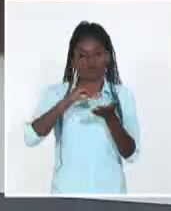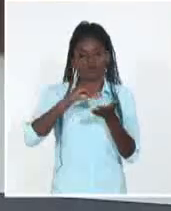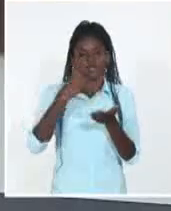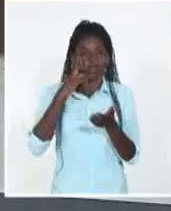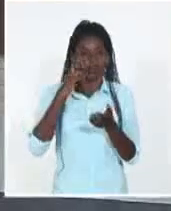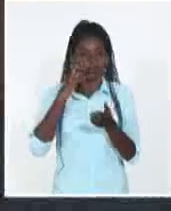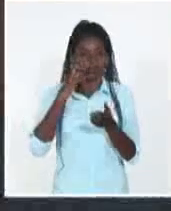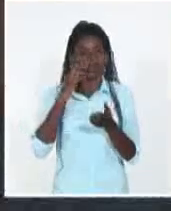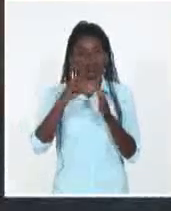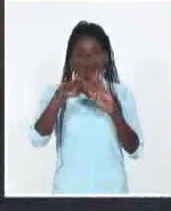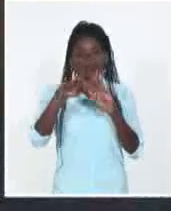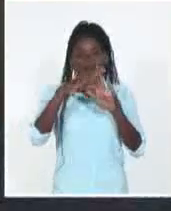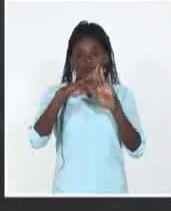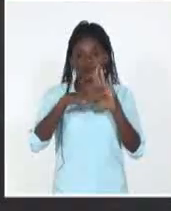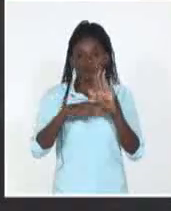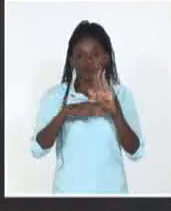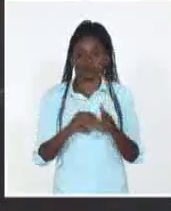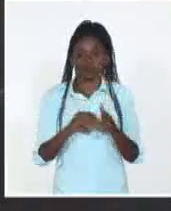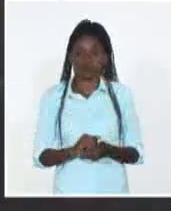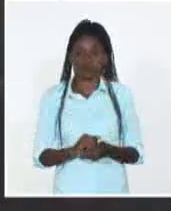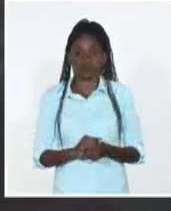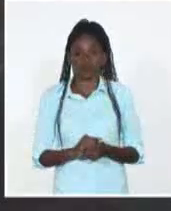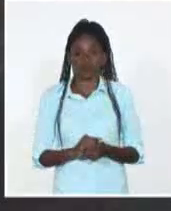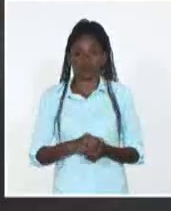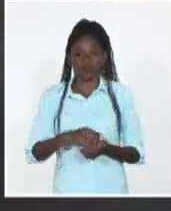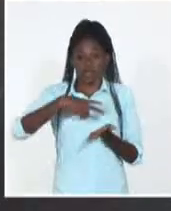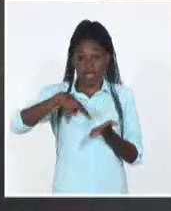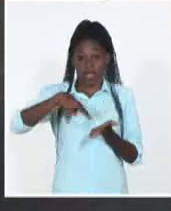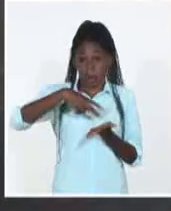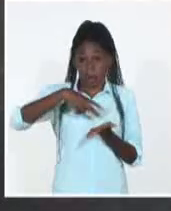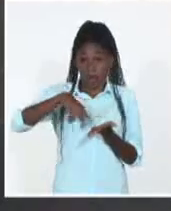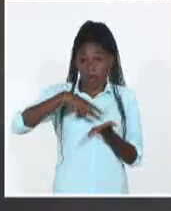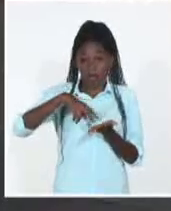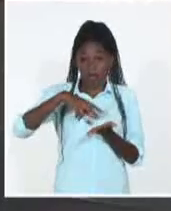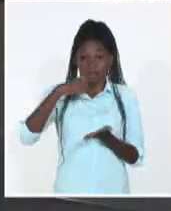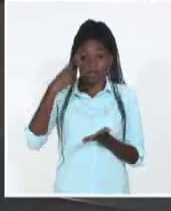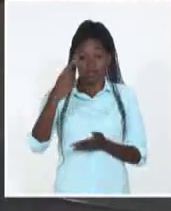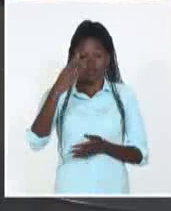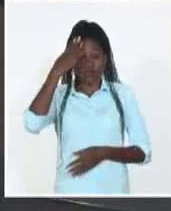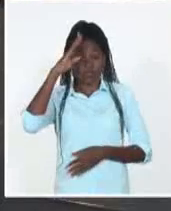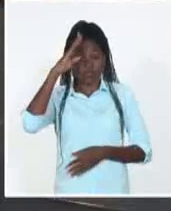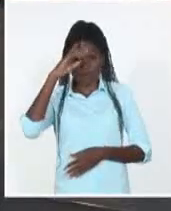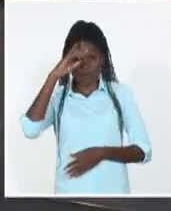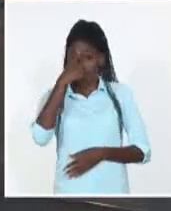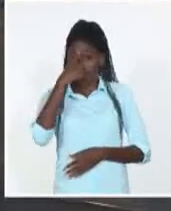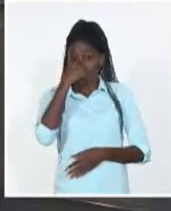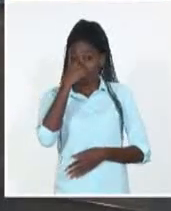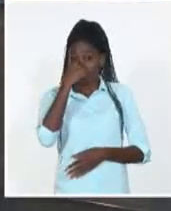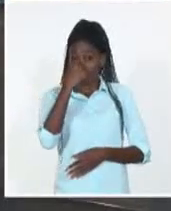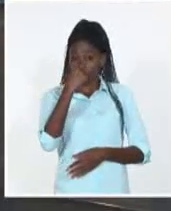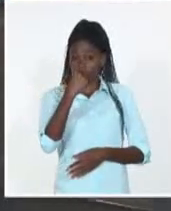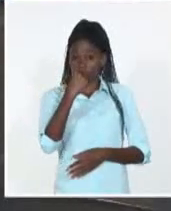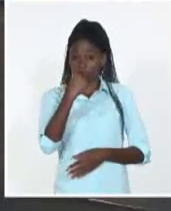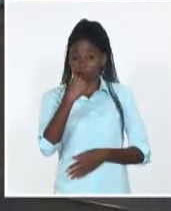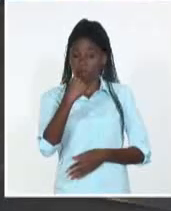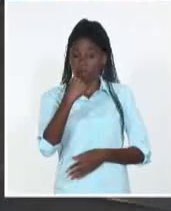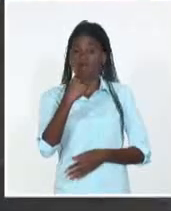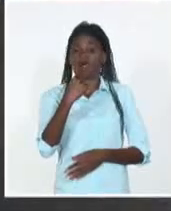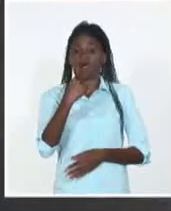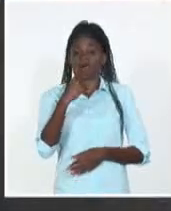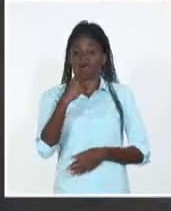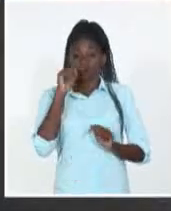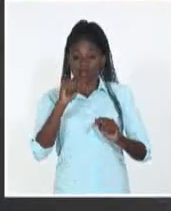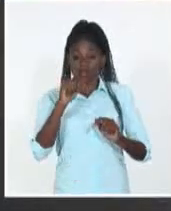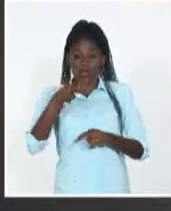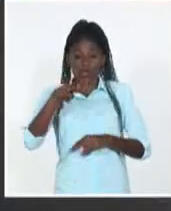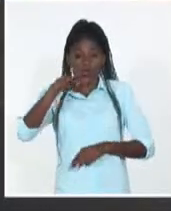repertorio. El Ballet Nacional de Cuba, bajo la dirección general de la primera bailarina Binsay Valdés, alista su nueva temporada